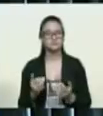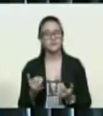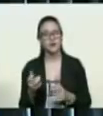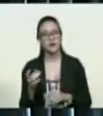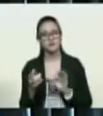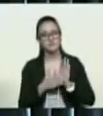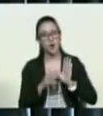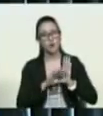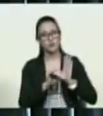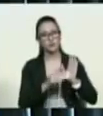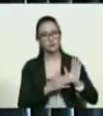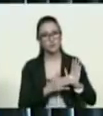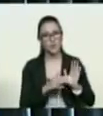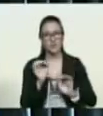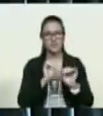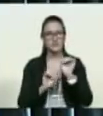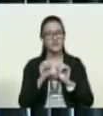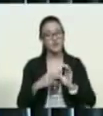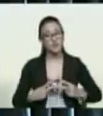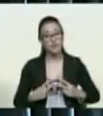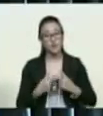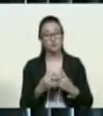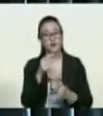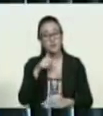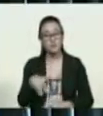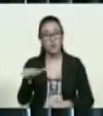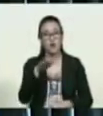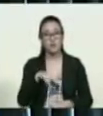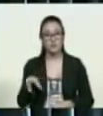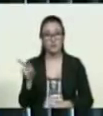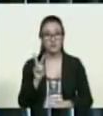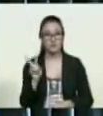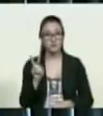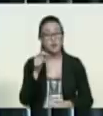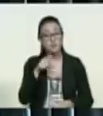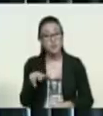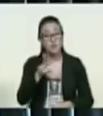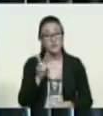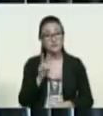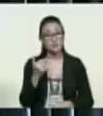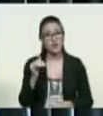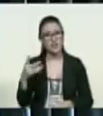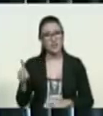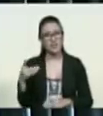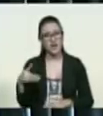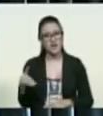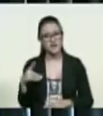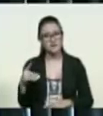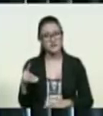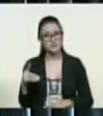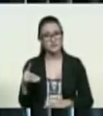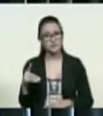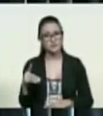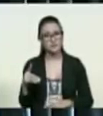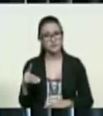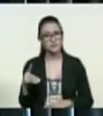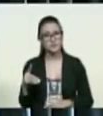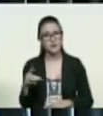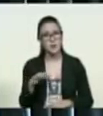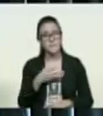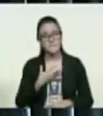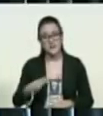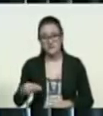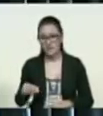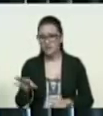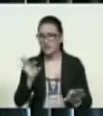Venezuela. Va a defender la voluntad del pueblo de Venezuela. El pueblo de Venezuela tiene el derecho de darse el presidente que al pueblo de Venezuela le